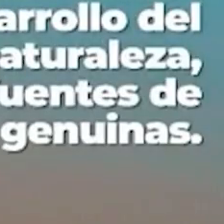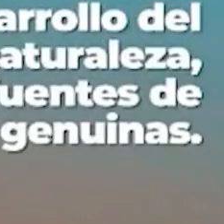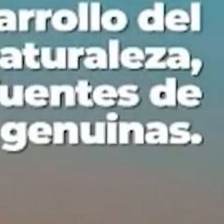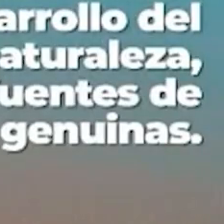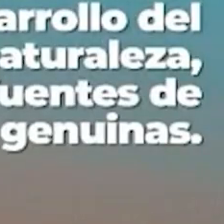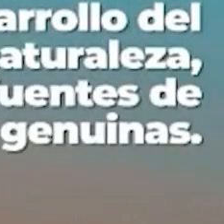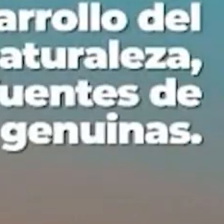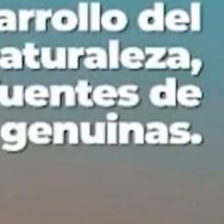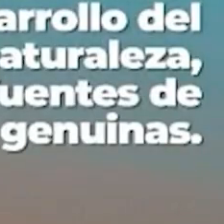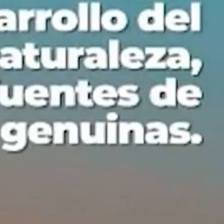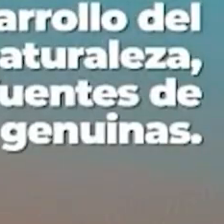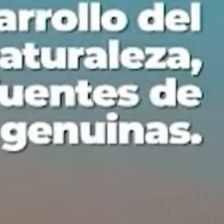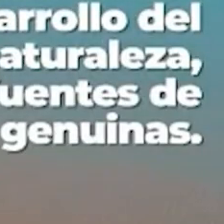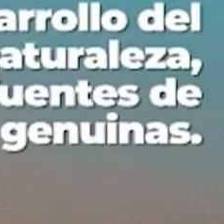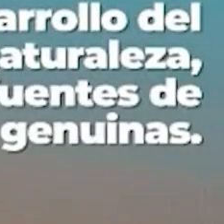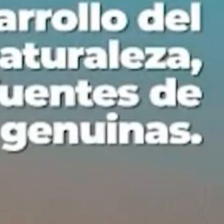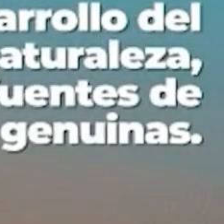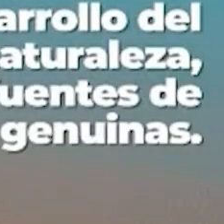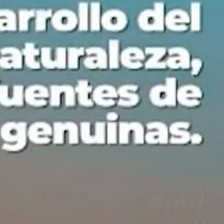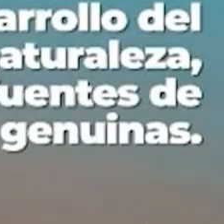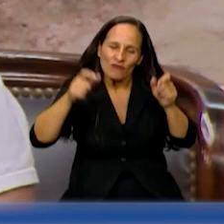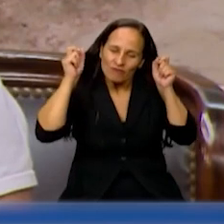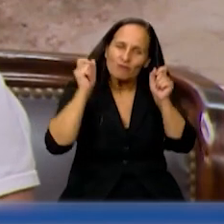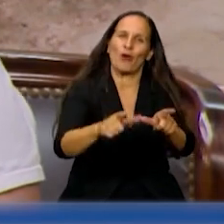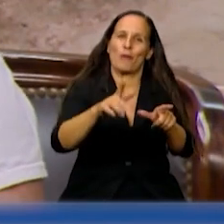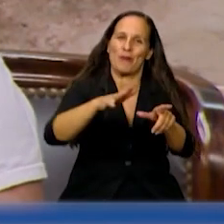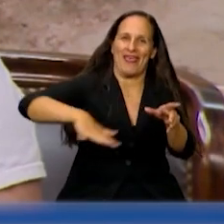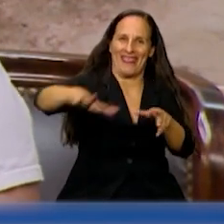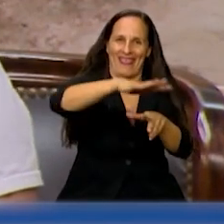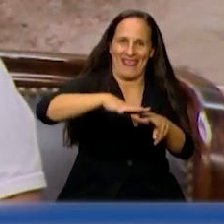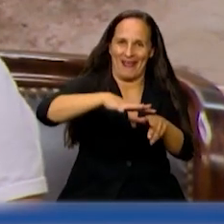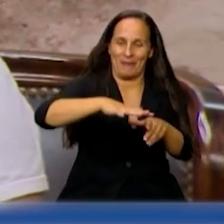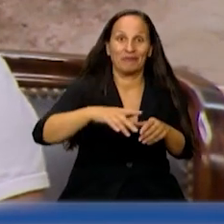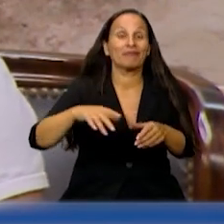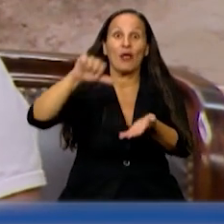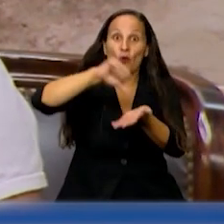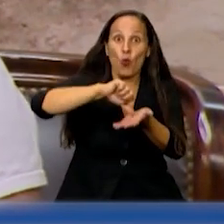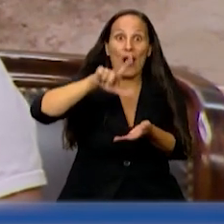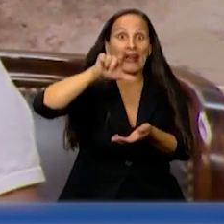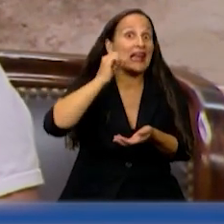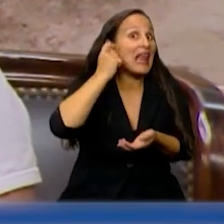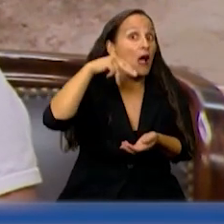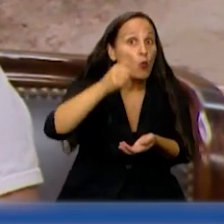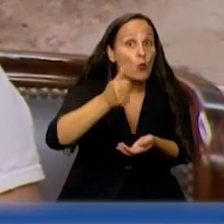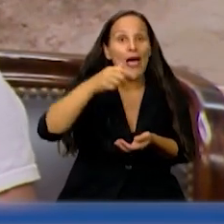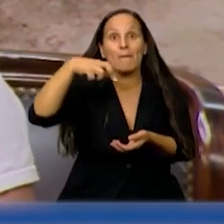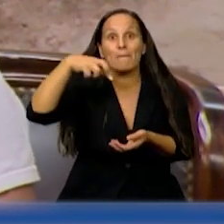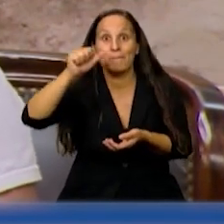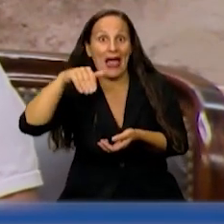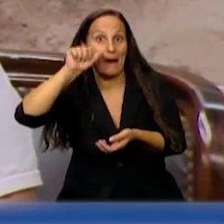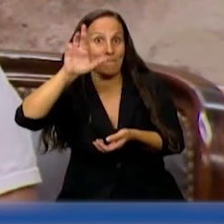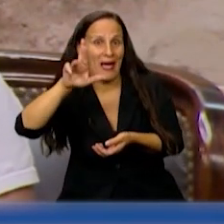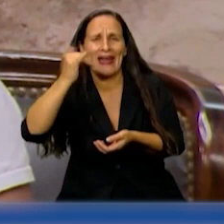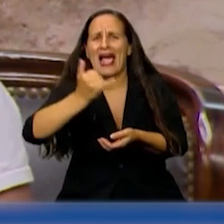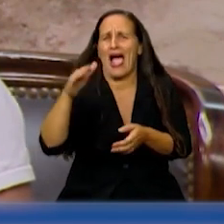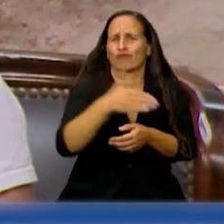merecen desarrollar actividades productivas y sustentables. En Laguna del Palmar conviven hoy distintas especies